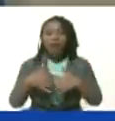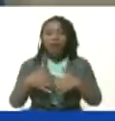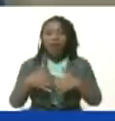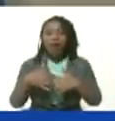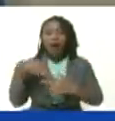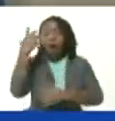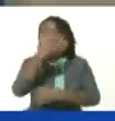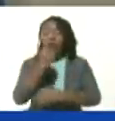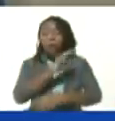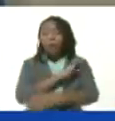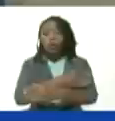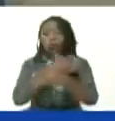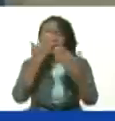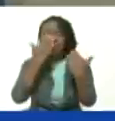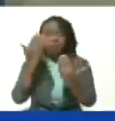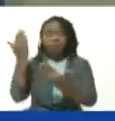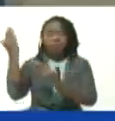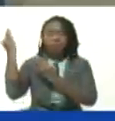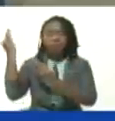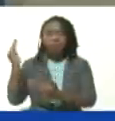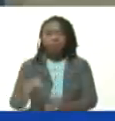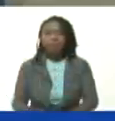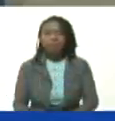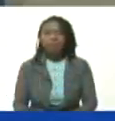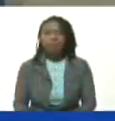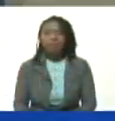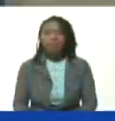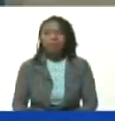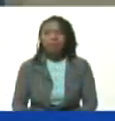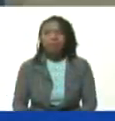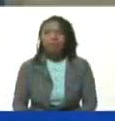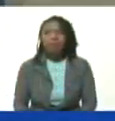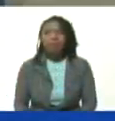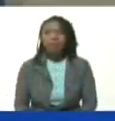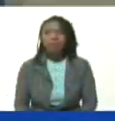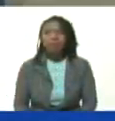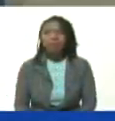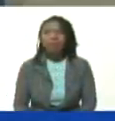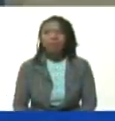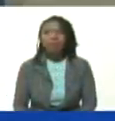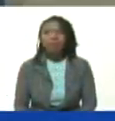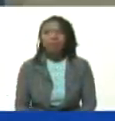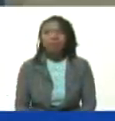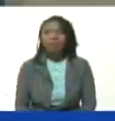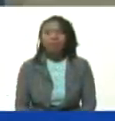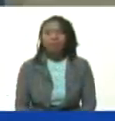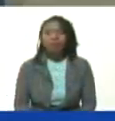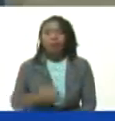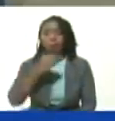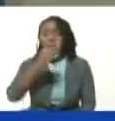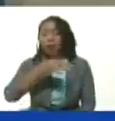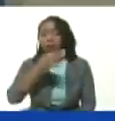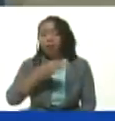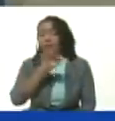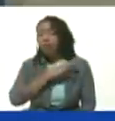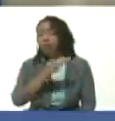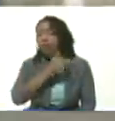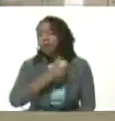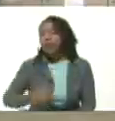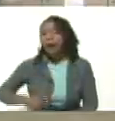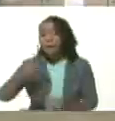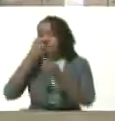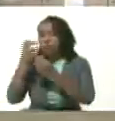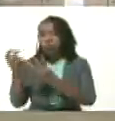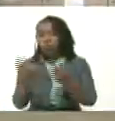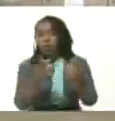Adelante, por favor, Diana. Buenas tardes, señor presidente. Bienvenido a esta